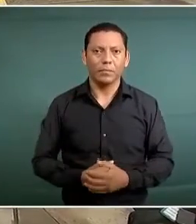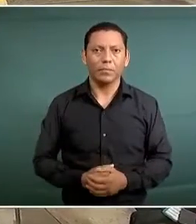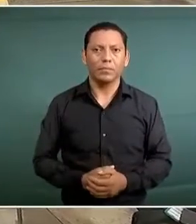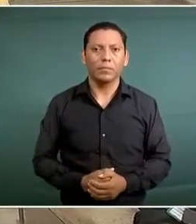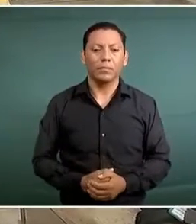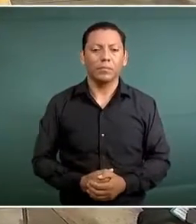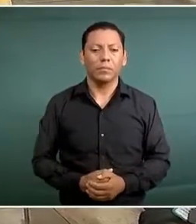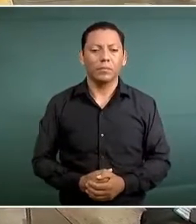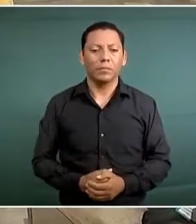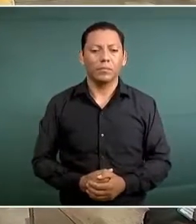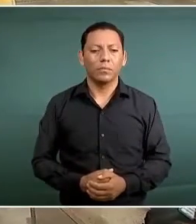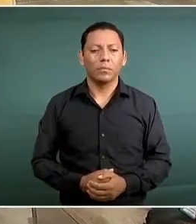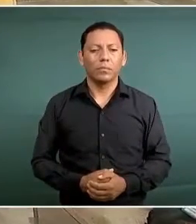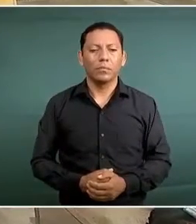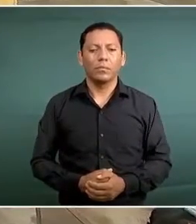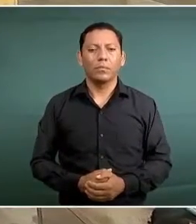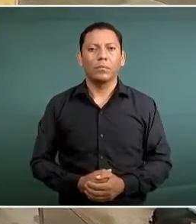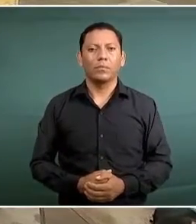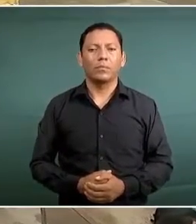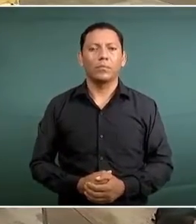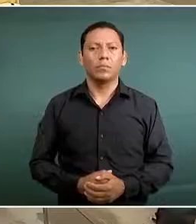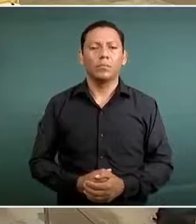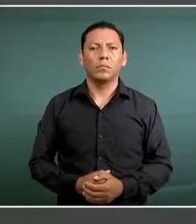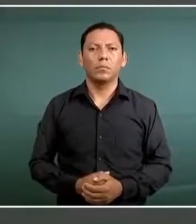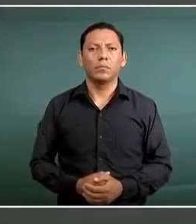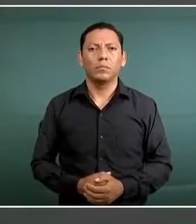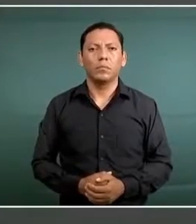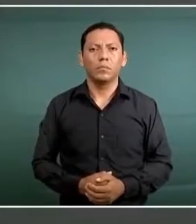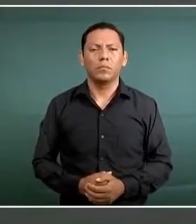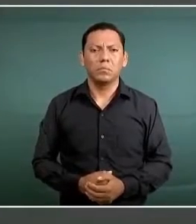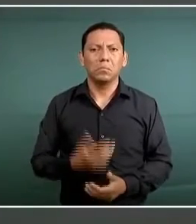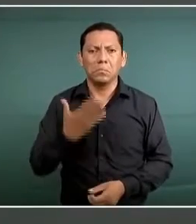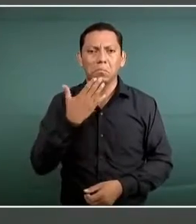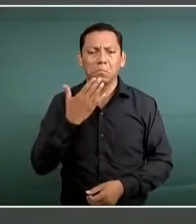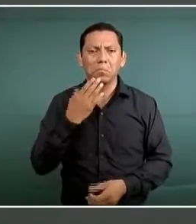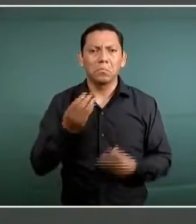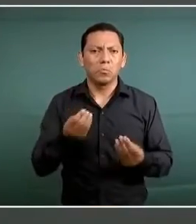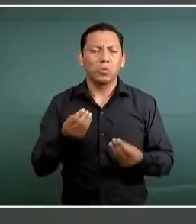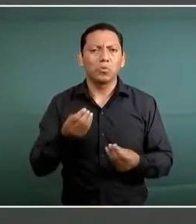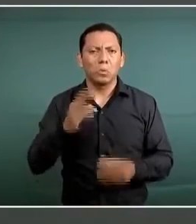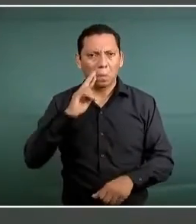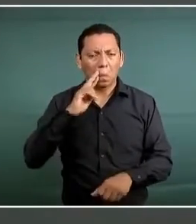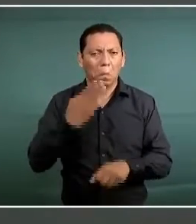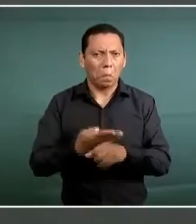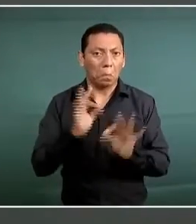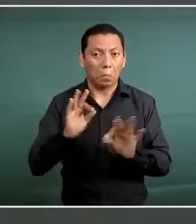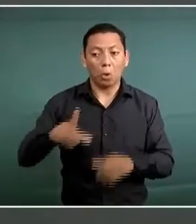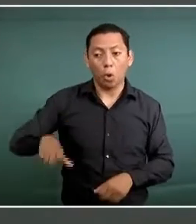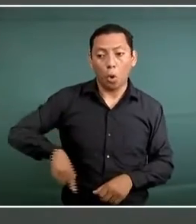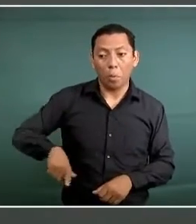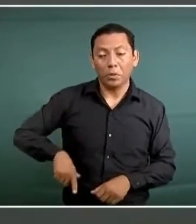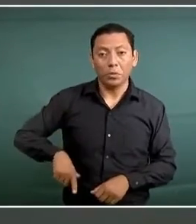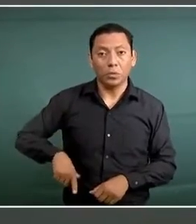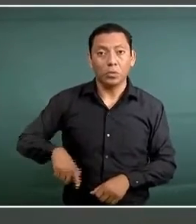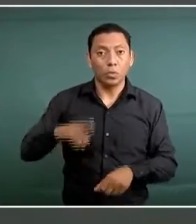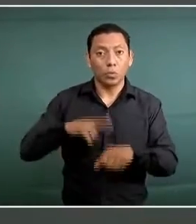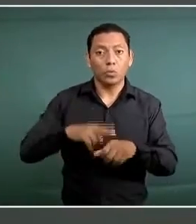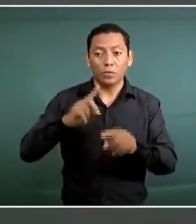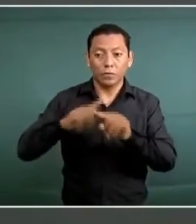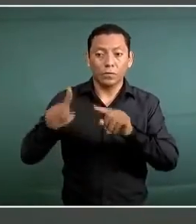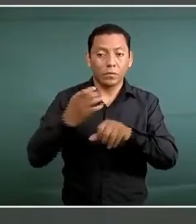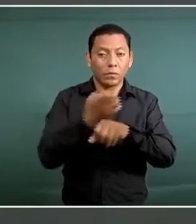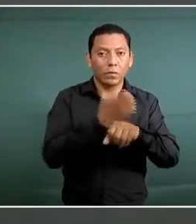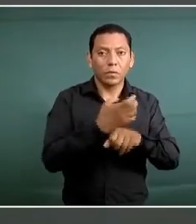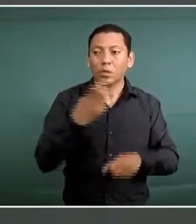se portan pues con mucha responsabilidad los gobernadores también eso ayuda